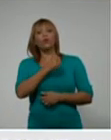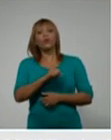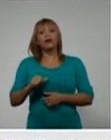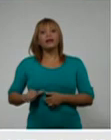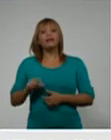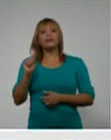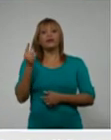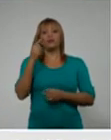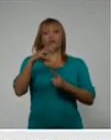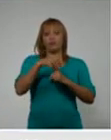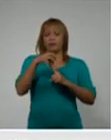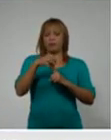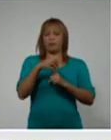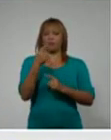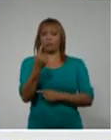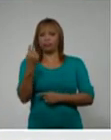Cristóbal.